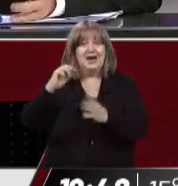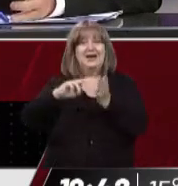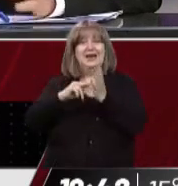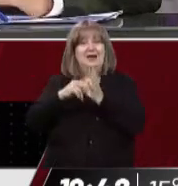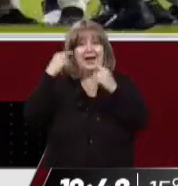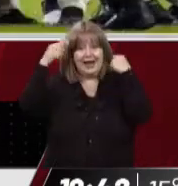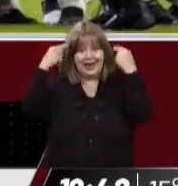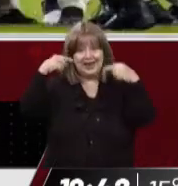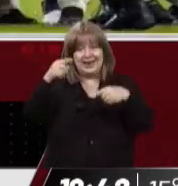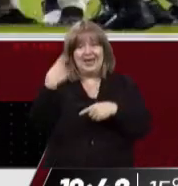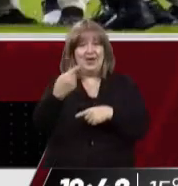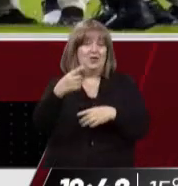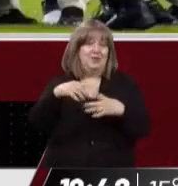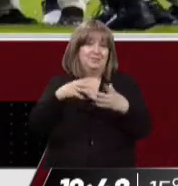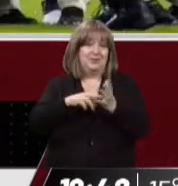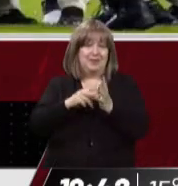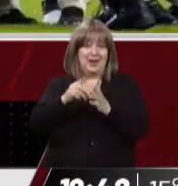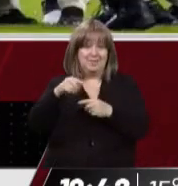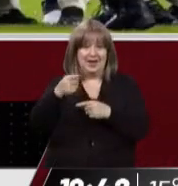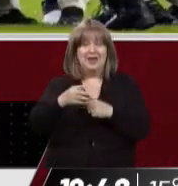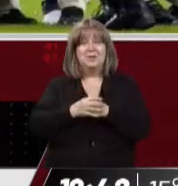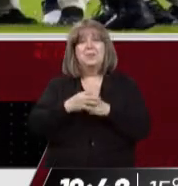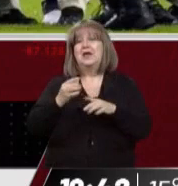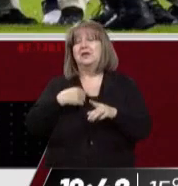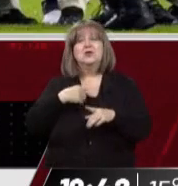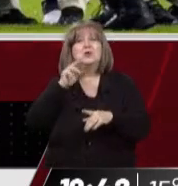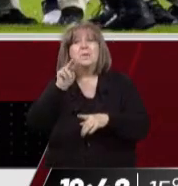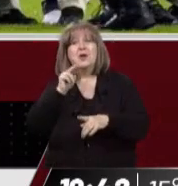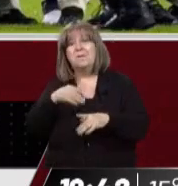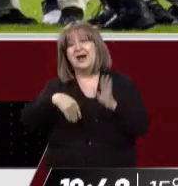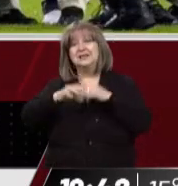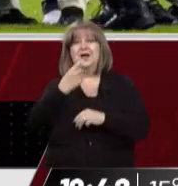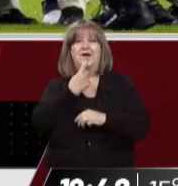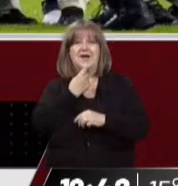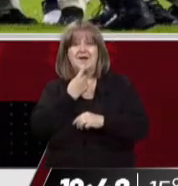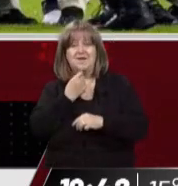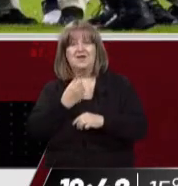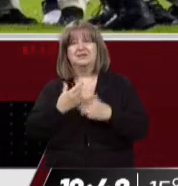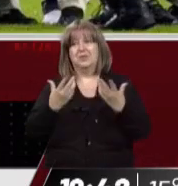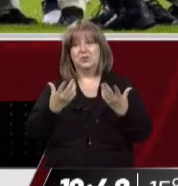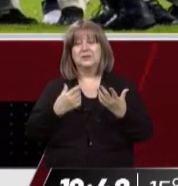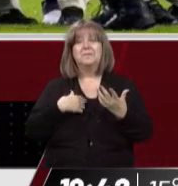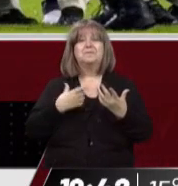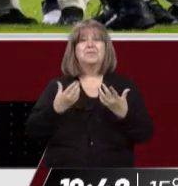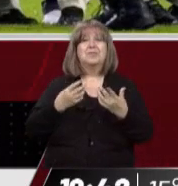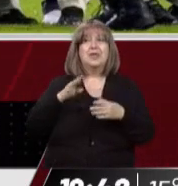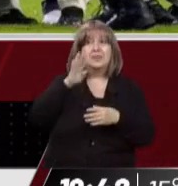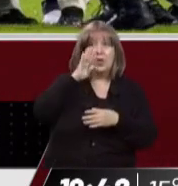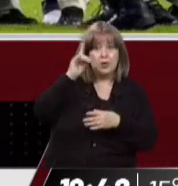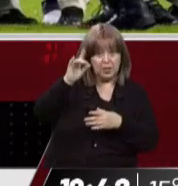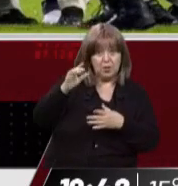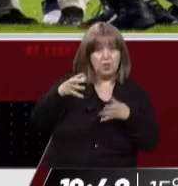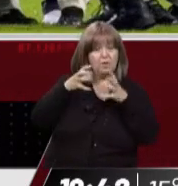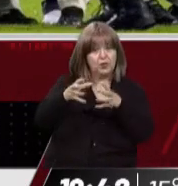lindo. Más que nada sigo los partidos de River, así, de River Plate. Pero de fútbol estadounidense no ves nada.